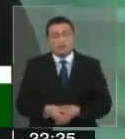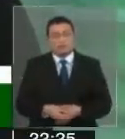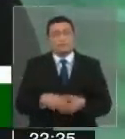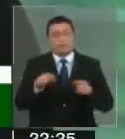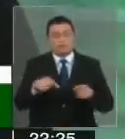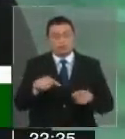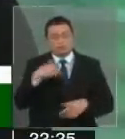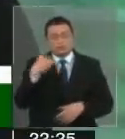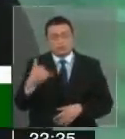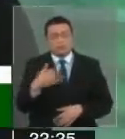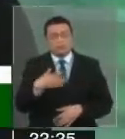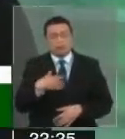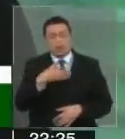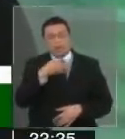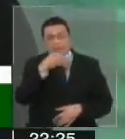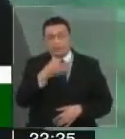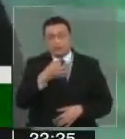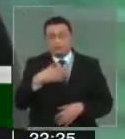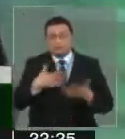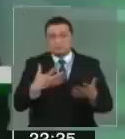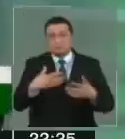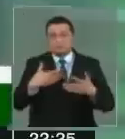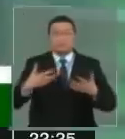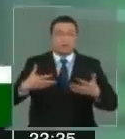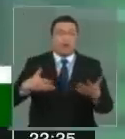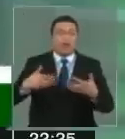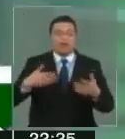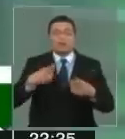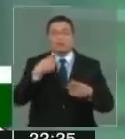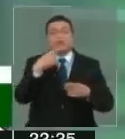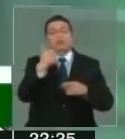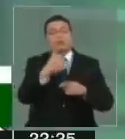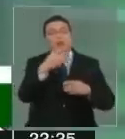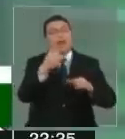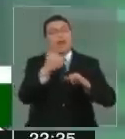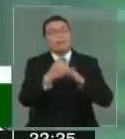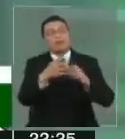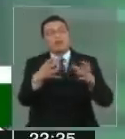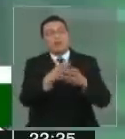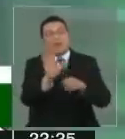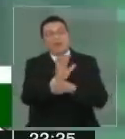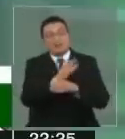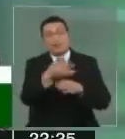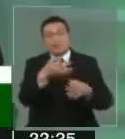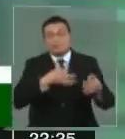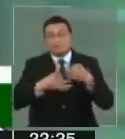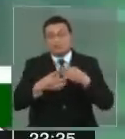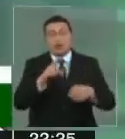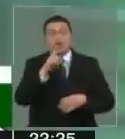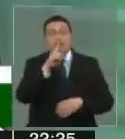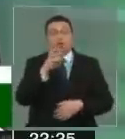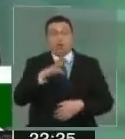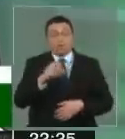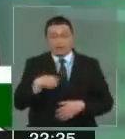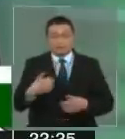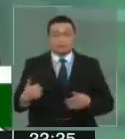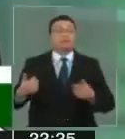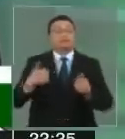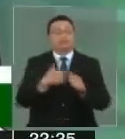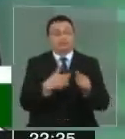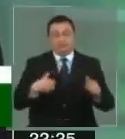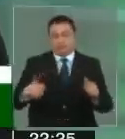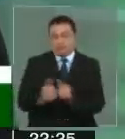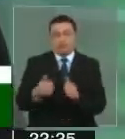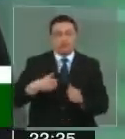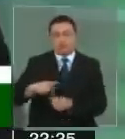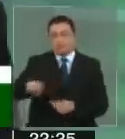yo siempre digo, siempre decimos, Aníbal y la gente de Aracataca siempre dice, Tomás se vale de nosotros,